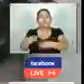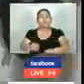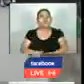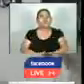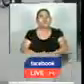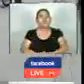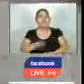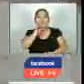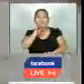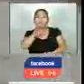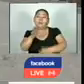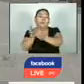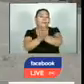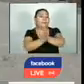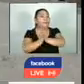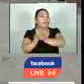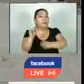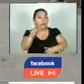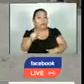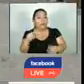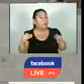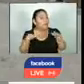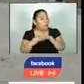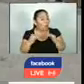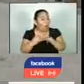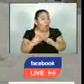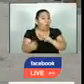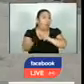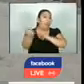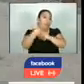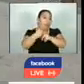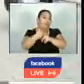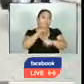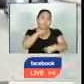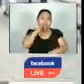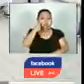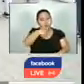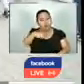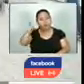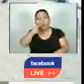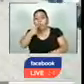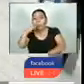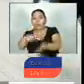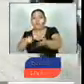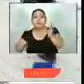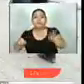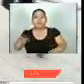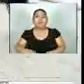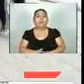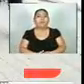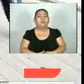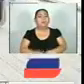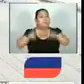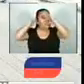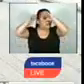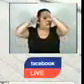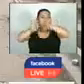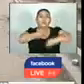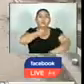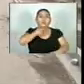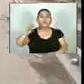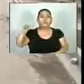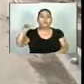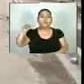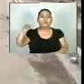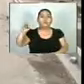Además, las autoridades piden a las personas que hayan sido víctimas de ellas que se acerquen a denunciar. Con imágenes e informe de